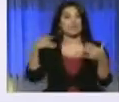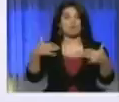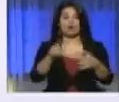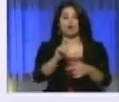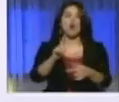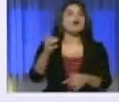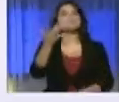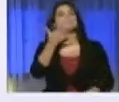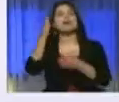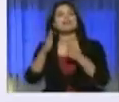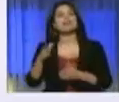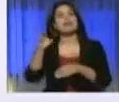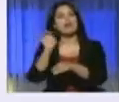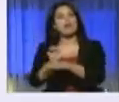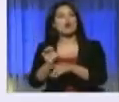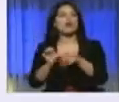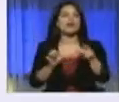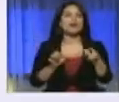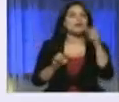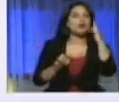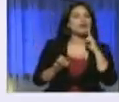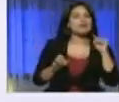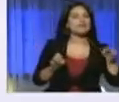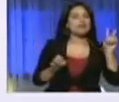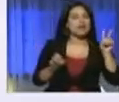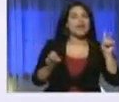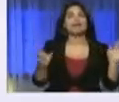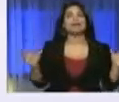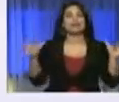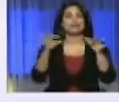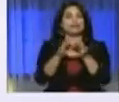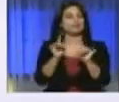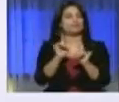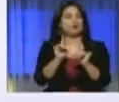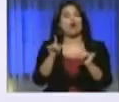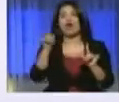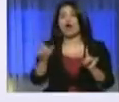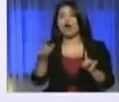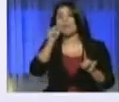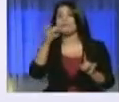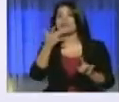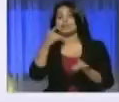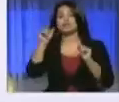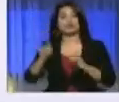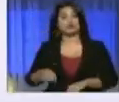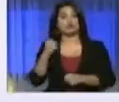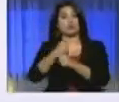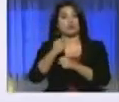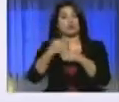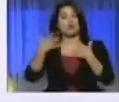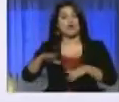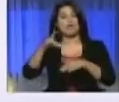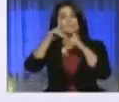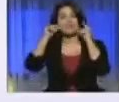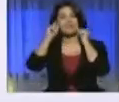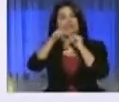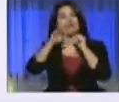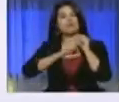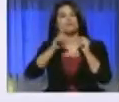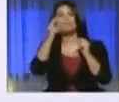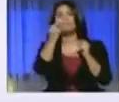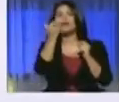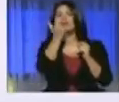misma vida que Bolívar y fue el sacrificio y fue el gran bolivariano de todo el siglo XIX. Así como Chávez, el más